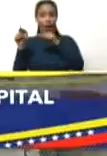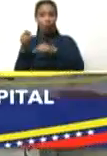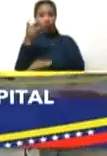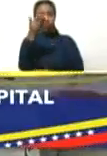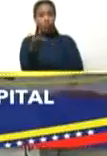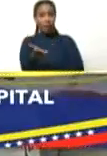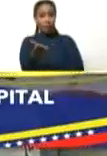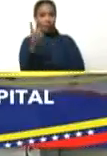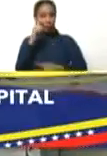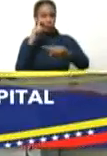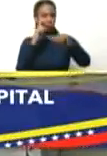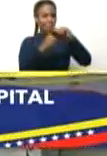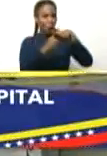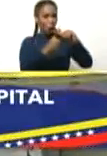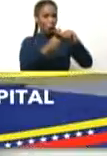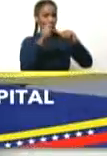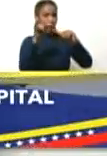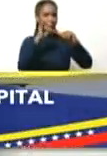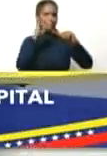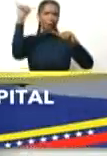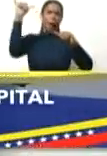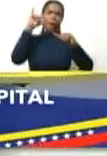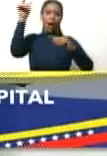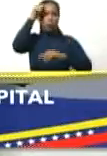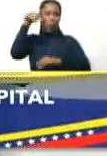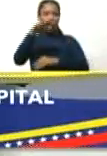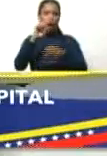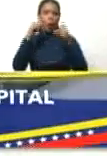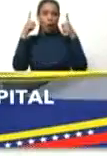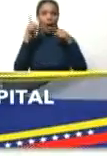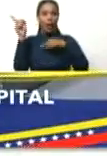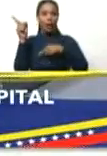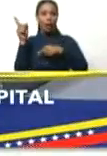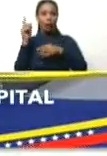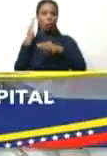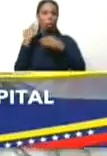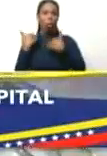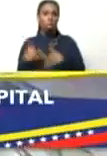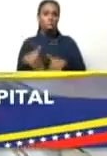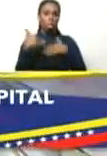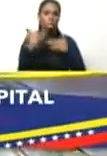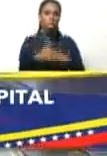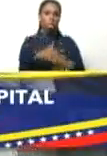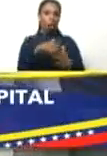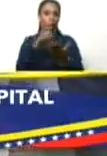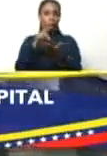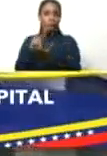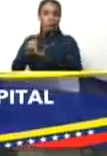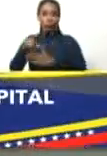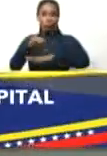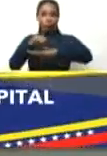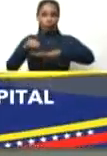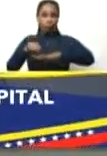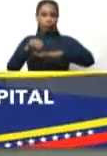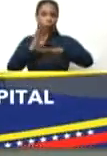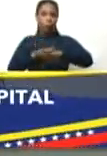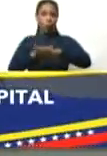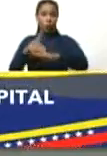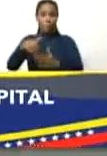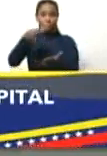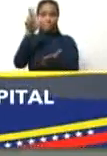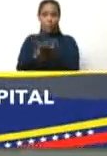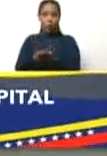detectó, presidente, que una de las demandas que hacía el pueblo de La Guaira era la demora en las intervenciones quirúrgicas. Y por eso aprobó todos